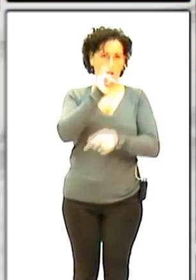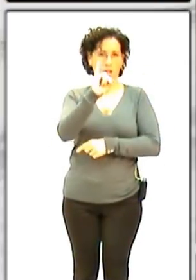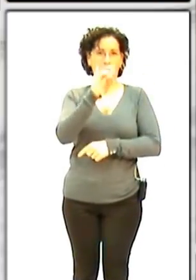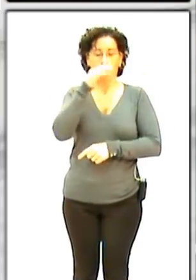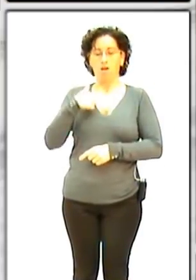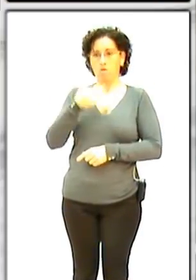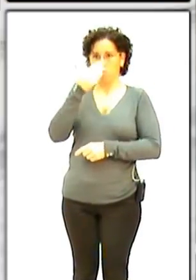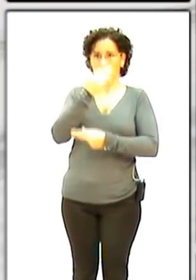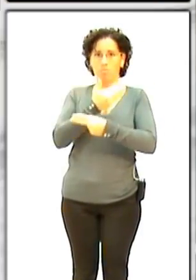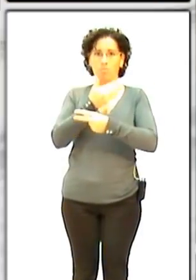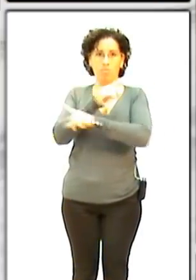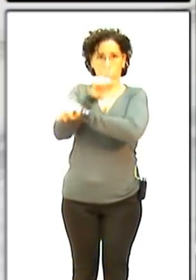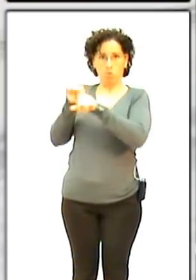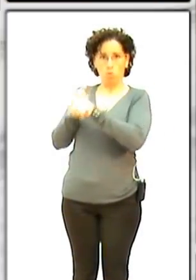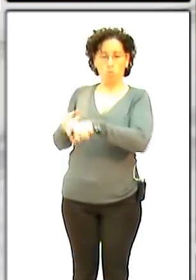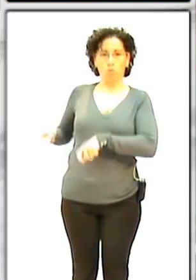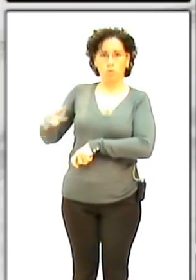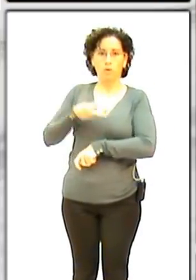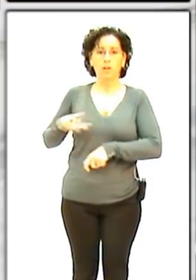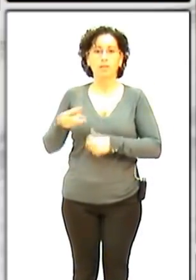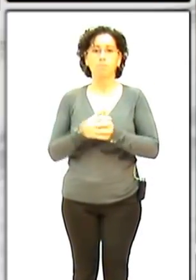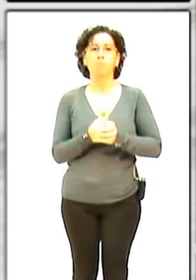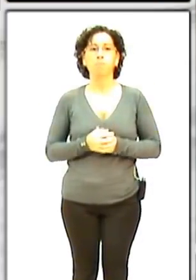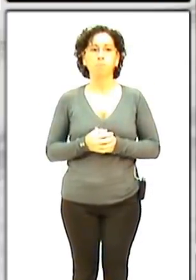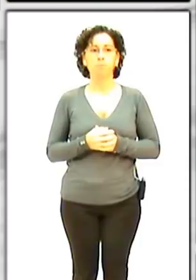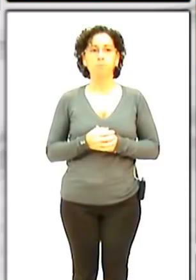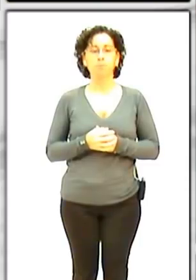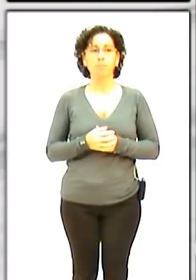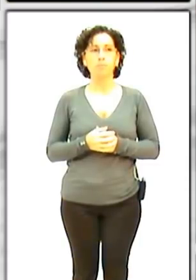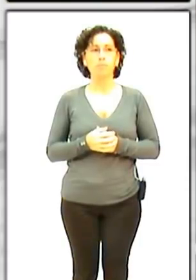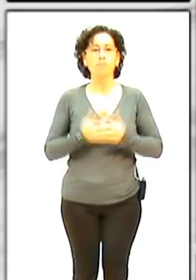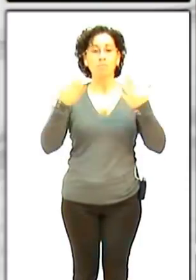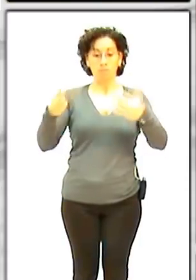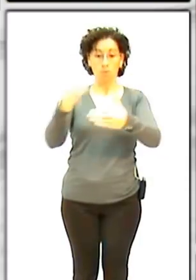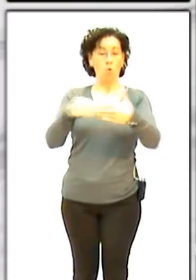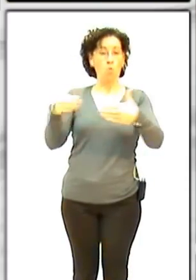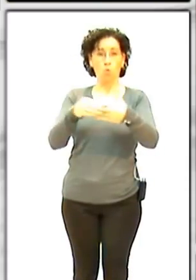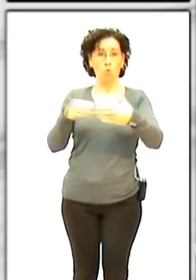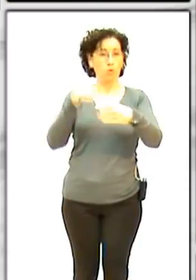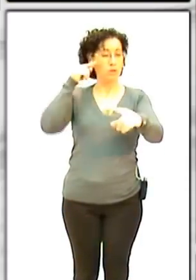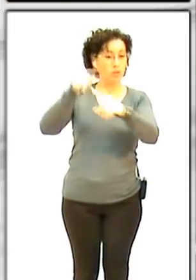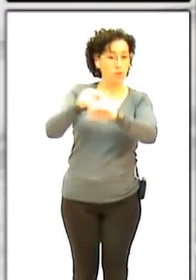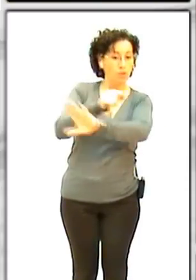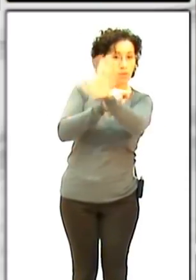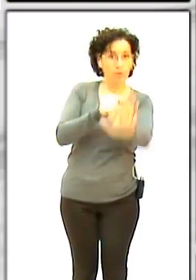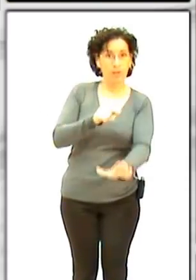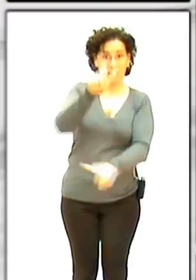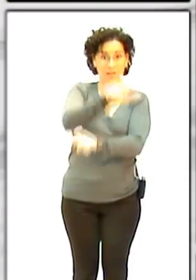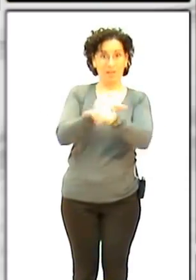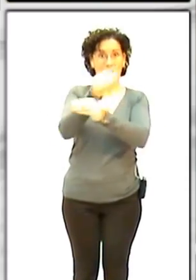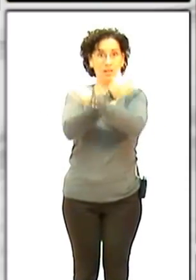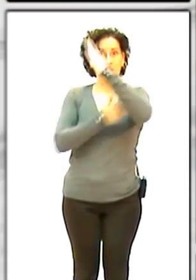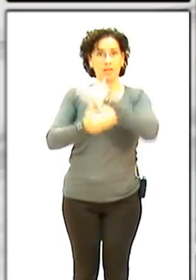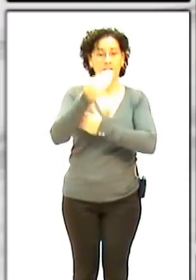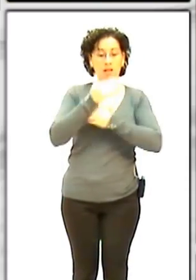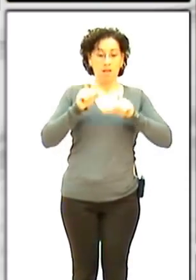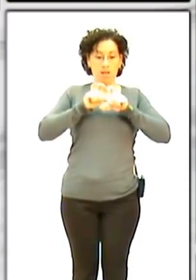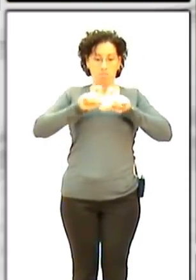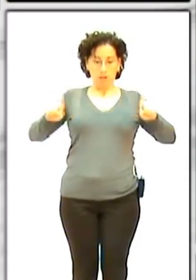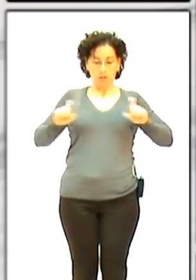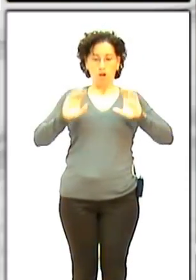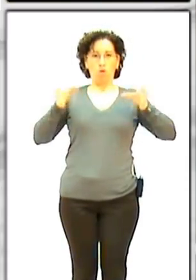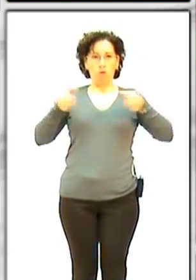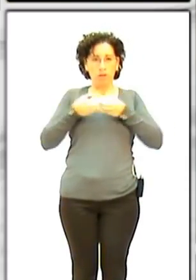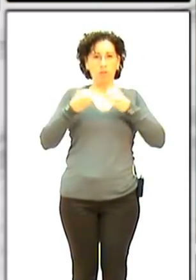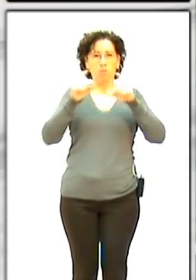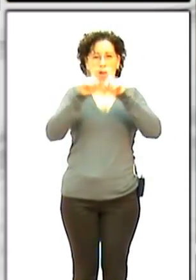Es ¿hasta qué punto falta un acercamiento de los usuarios finales, en este caso personas con discapacidad, con las empresas, los colectivos,